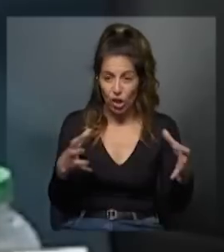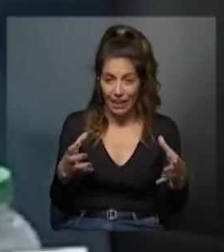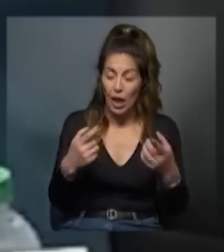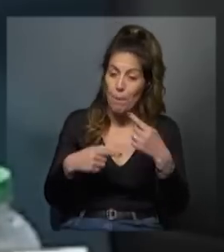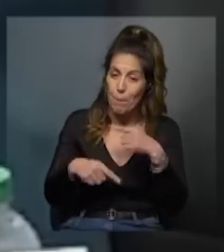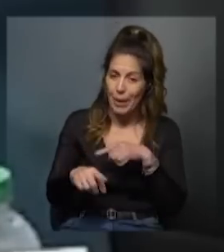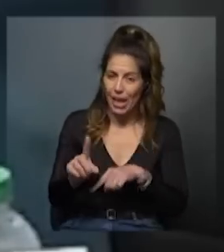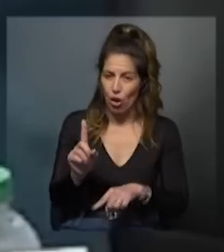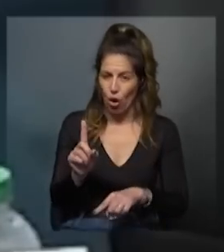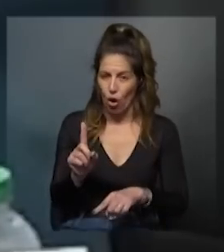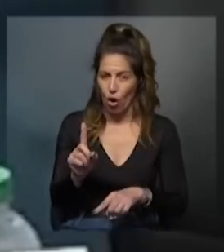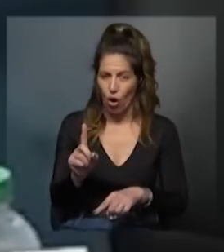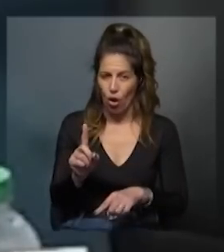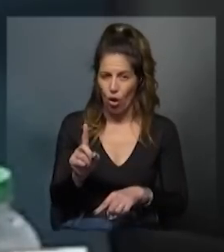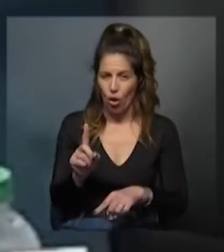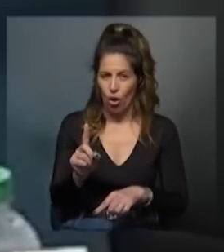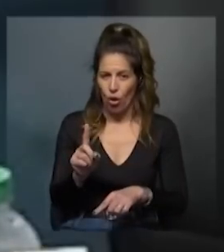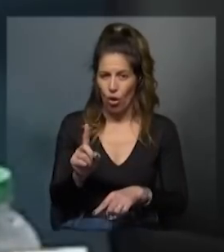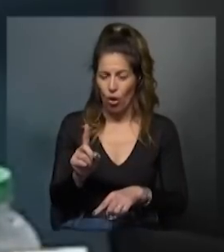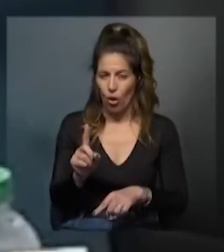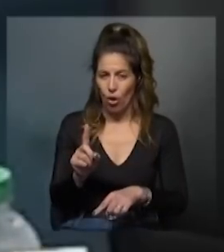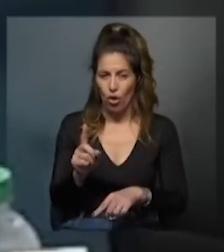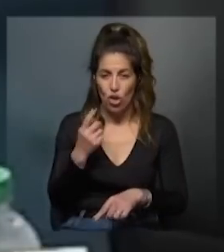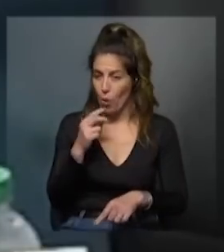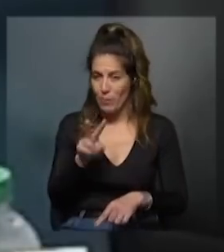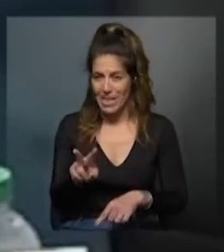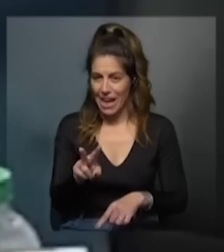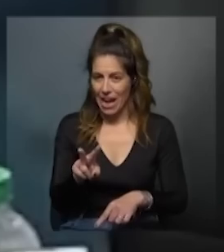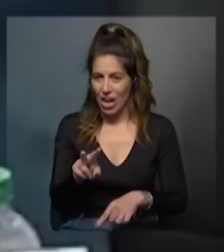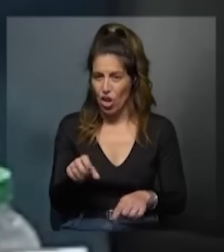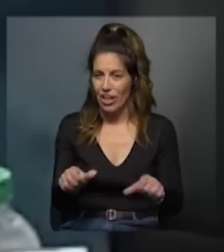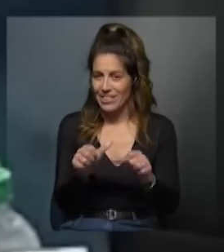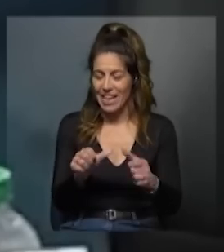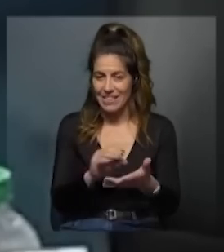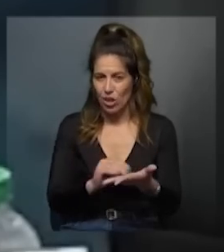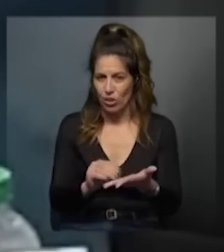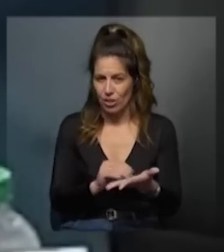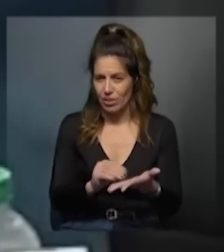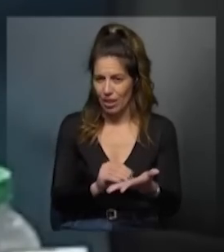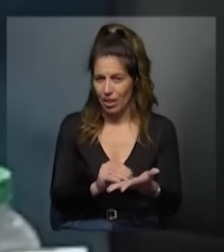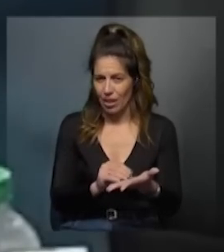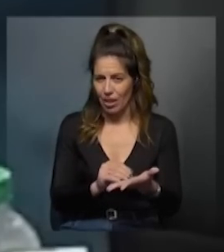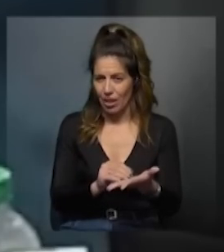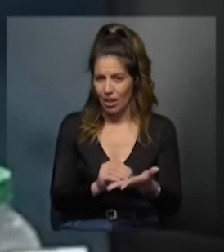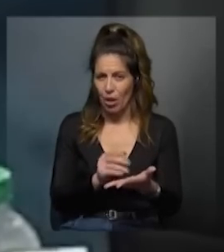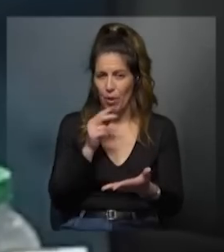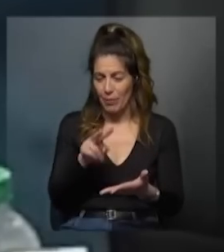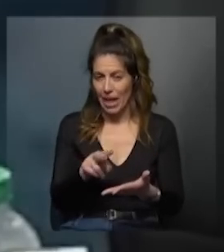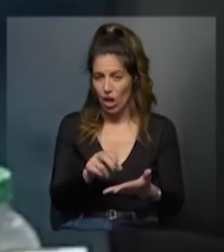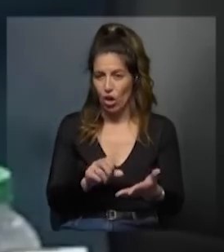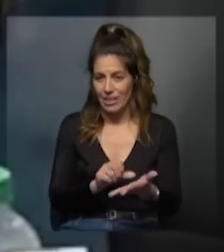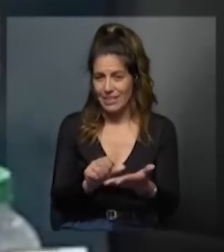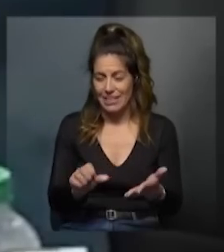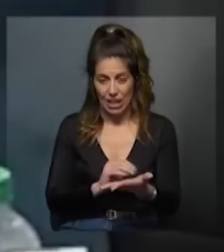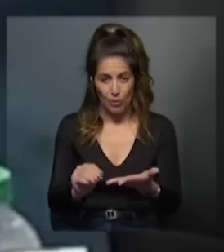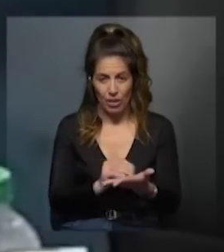pero usa gríngolas para mirar lo que ocurre en la administración pero usar una gríngolas para mirar lo que ocurre en la administración local